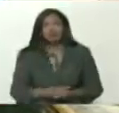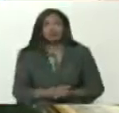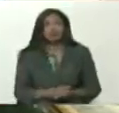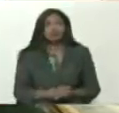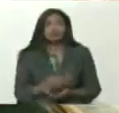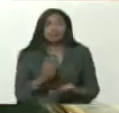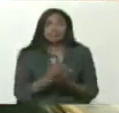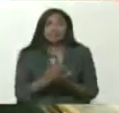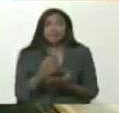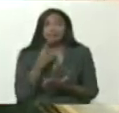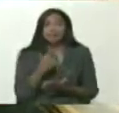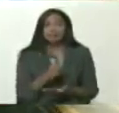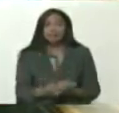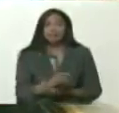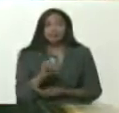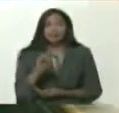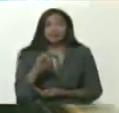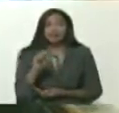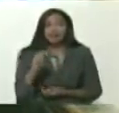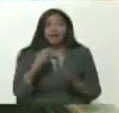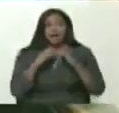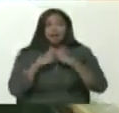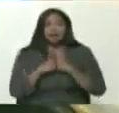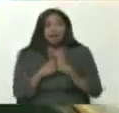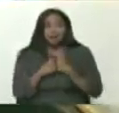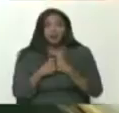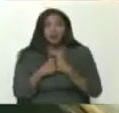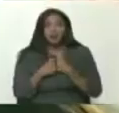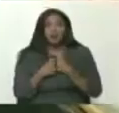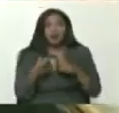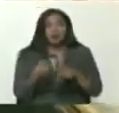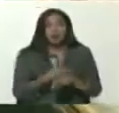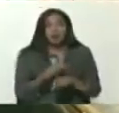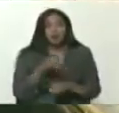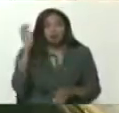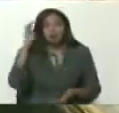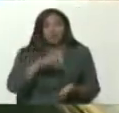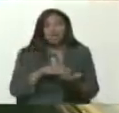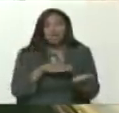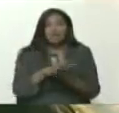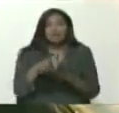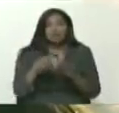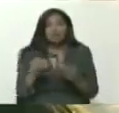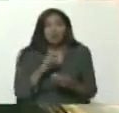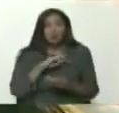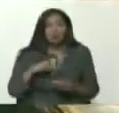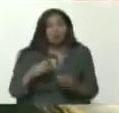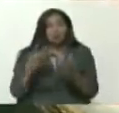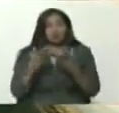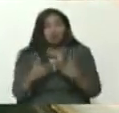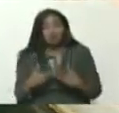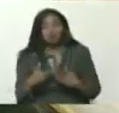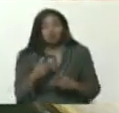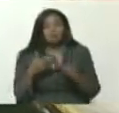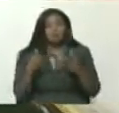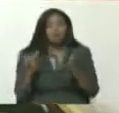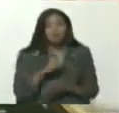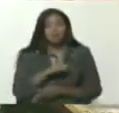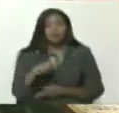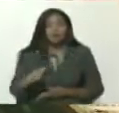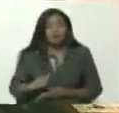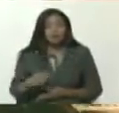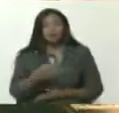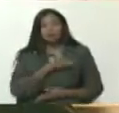Siempre, dice María. Aristóbulo. Reinaldo, hay que garantizar que todas nuestras industrias, públicas,